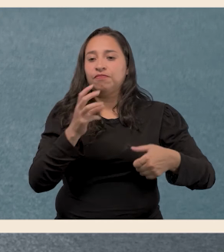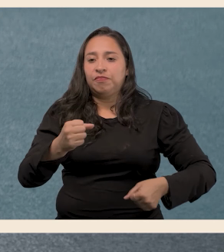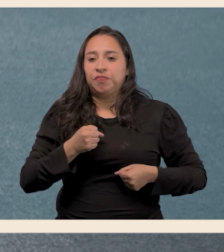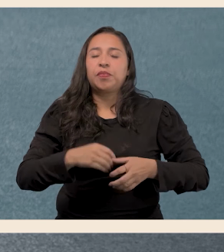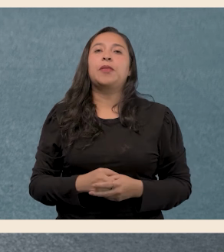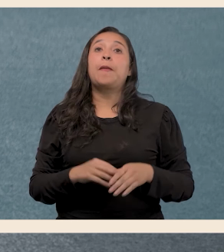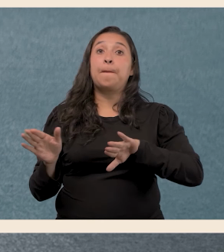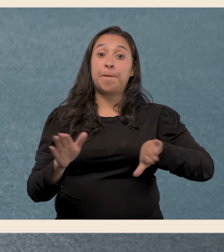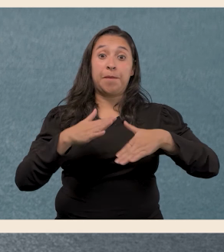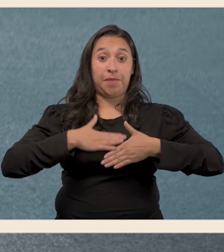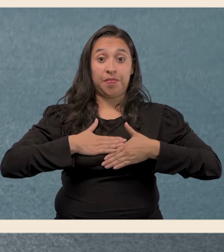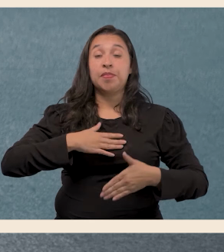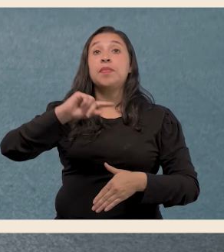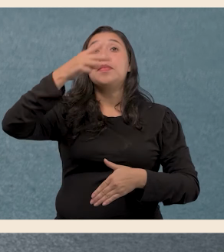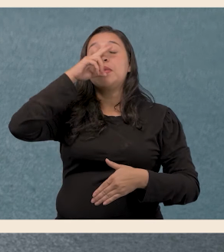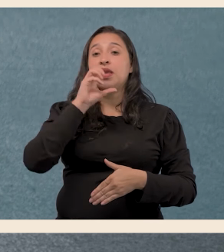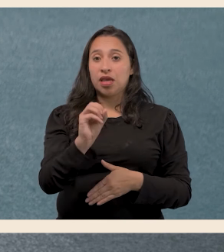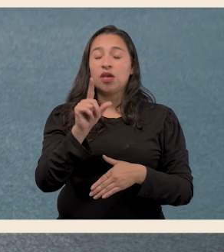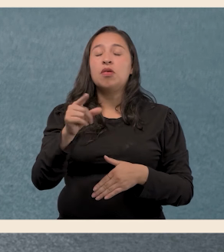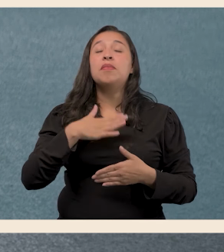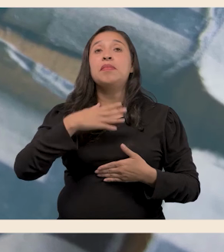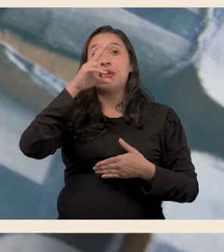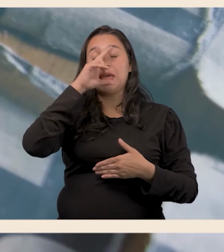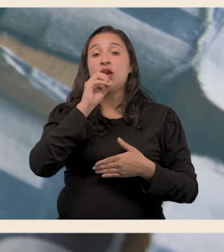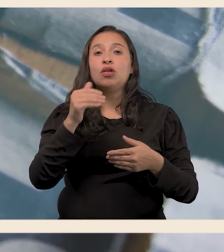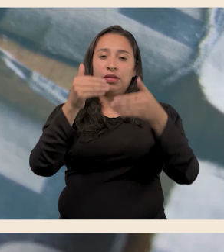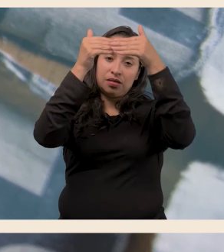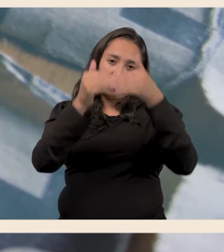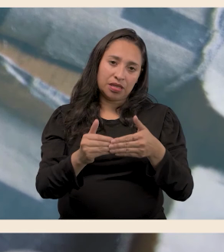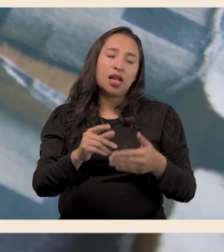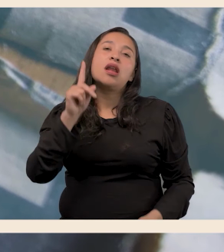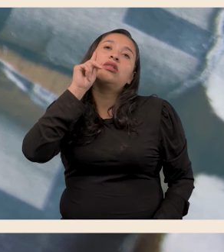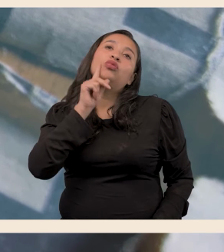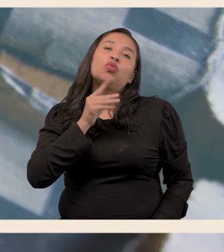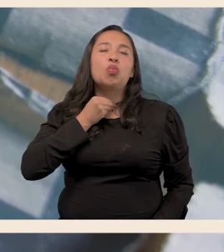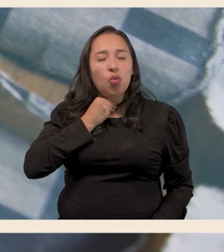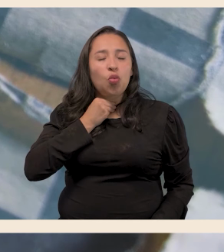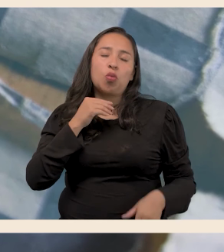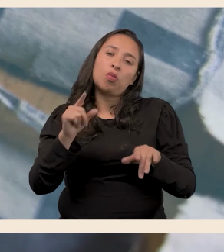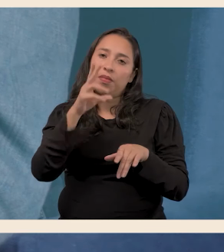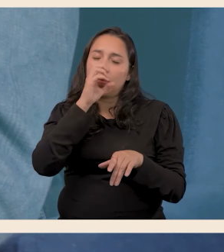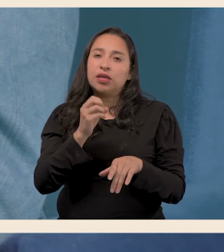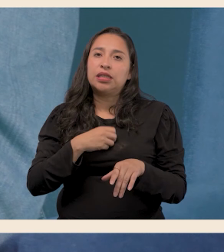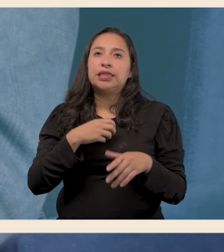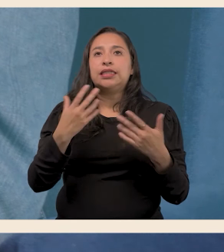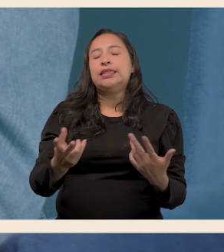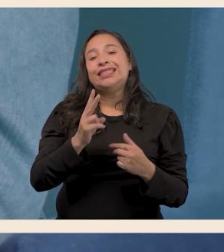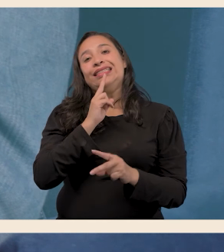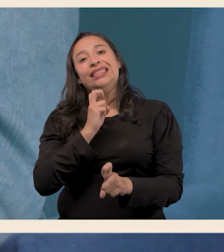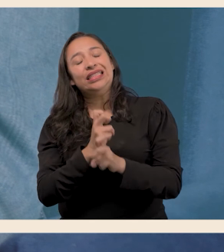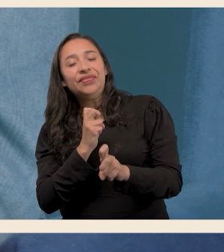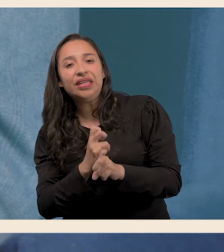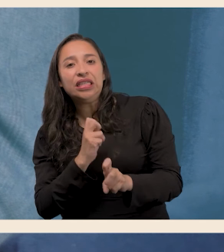Francisco era mi primer hijo, tenía la discapacidad de ser sordomudo. Fue complicado por la